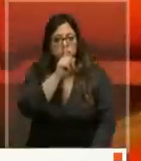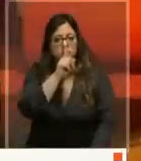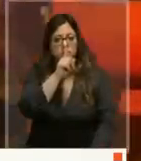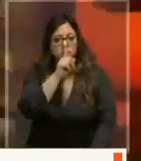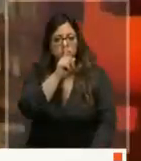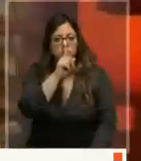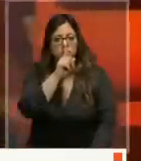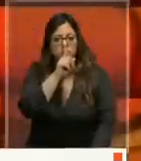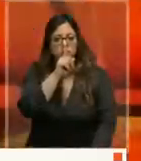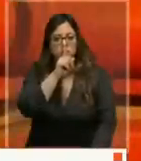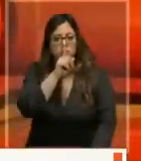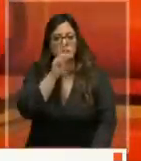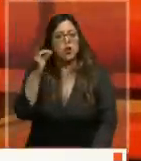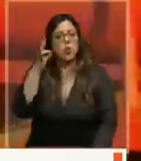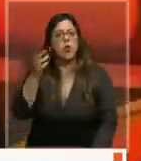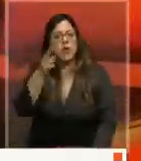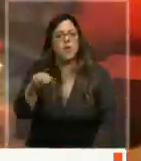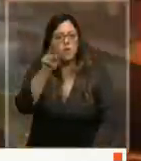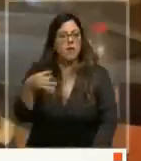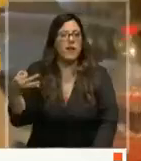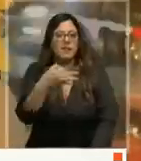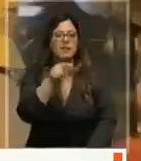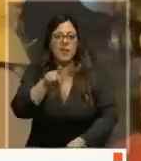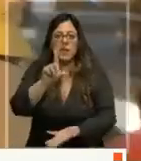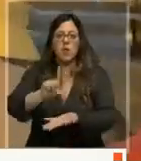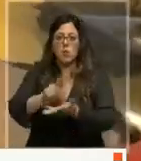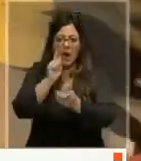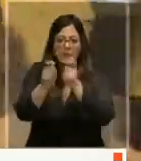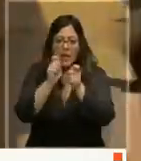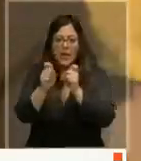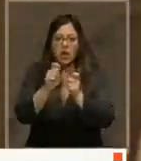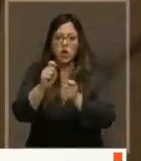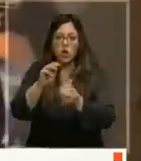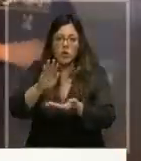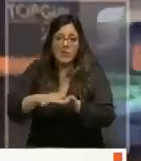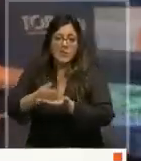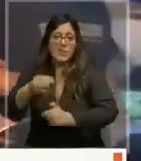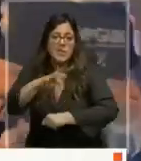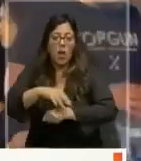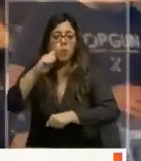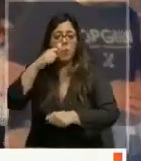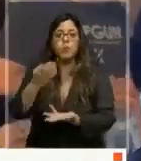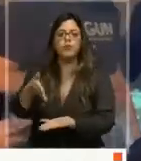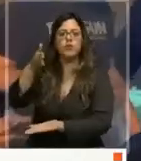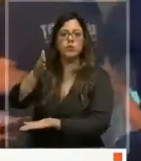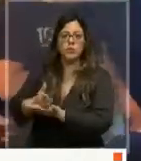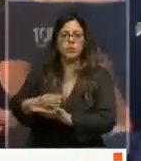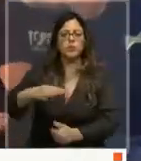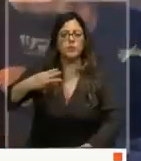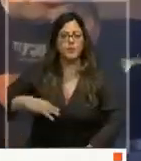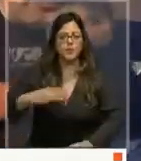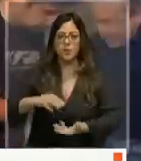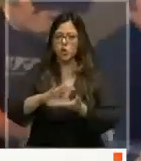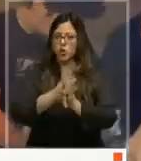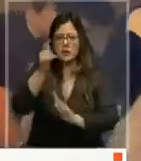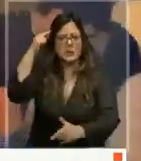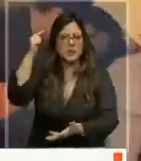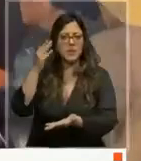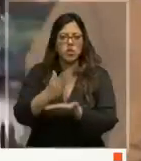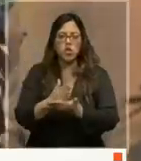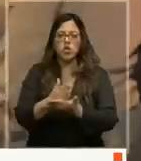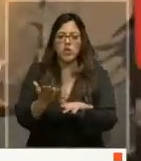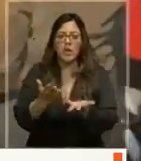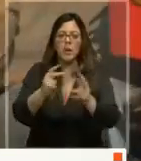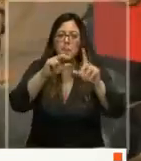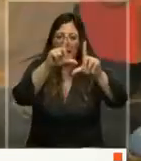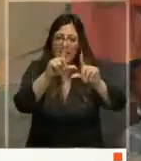Vamos a retomar esta zona de riesgo sanitario. ¿Qué implica esto? Se obliga al municipio a implementar todas las medidas sanitarias de